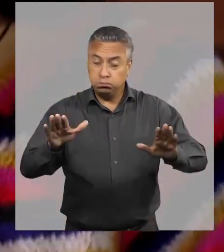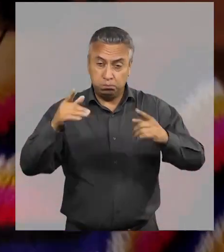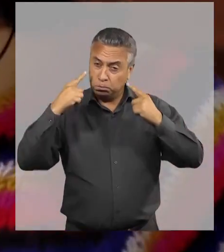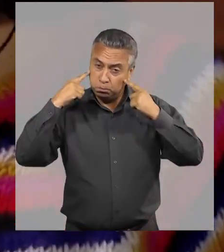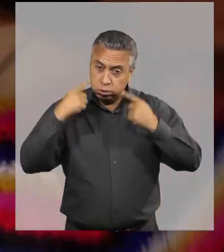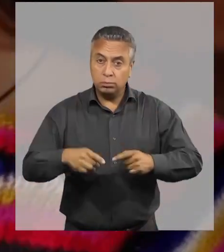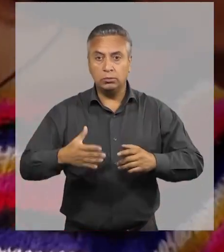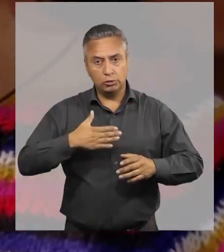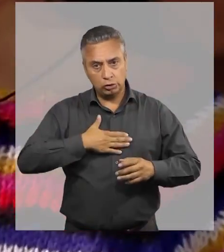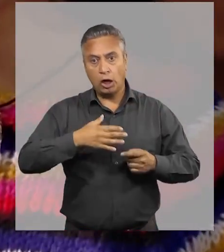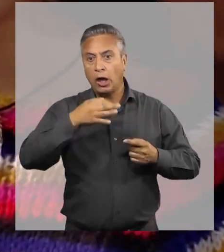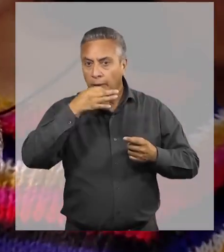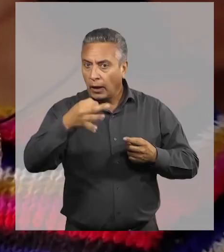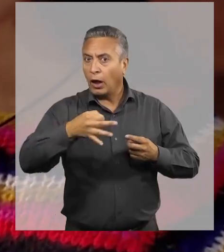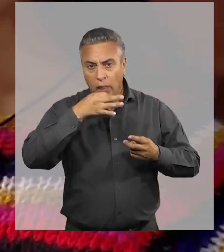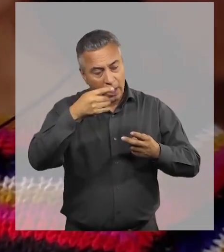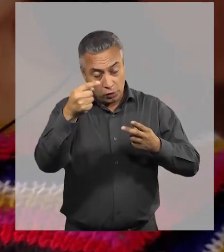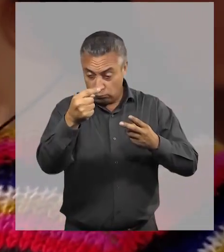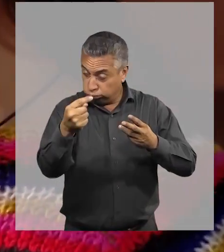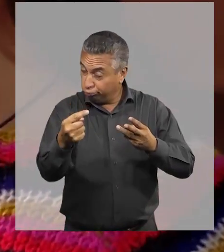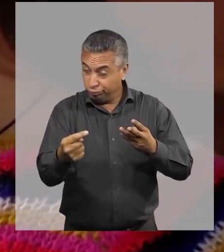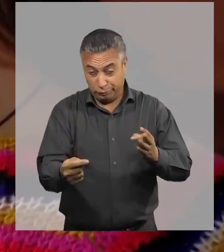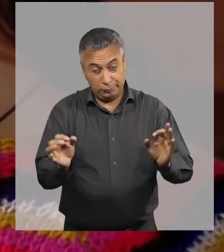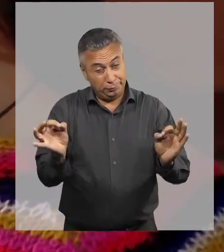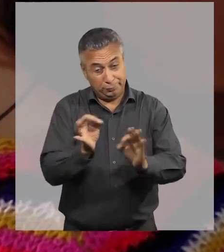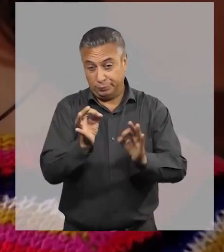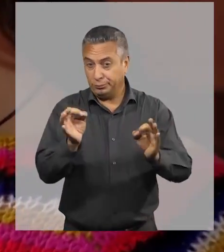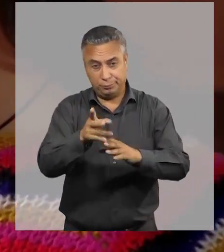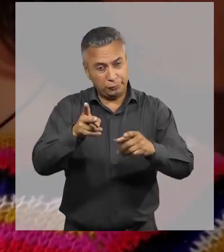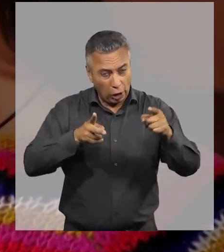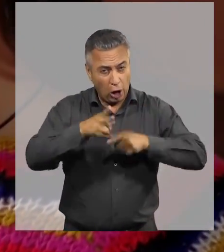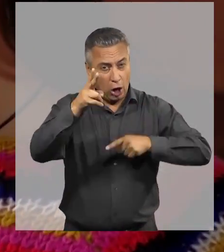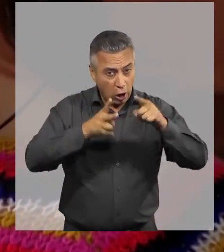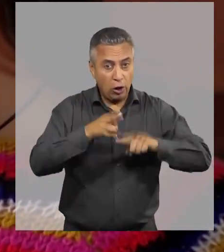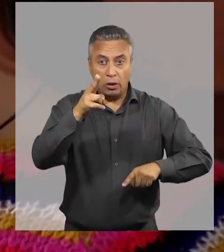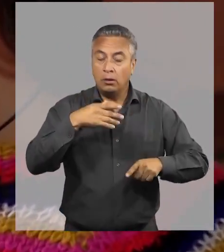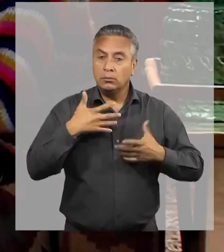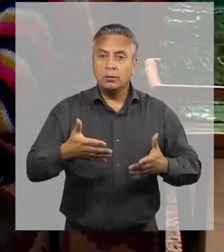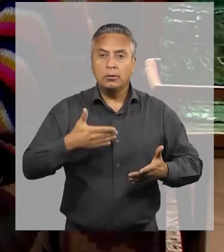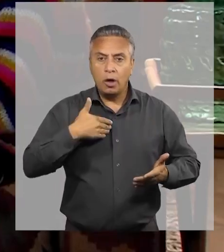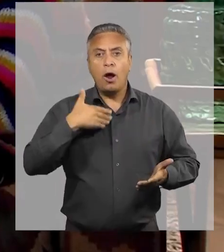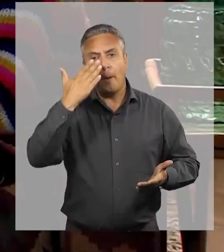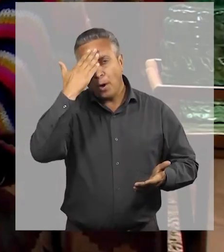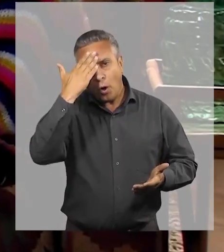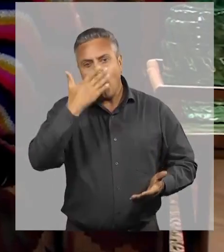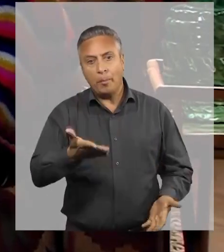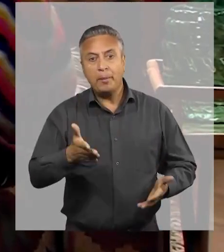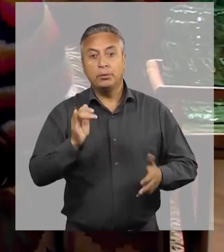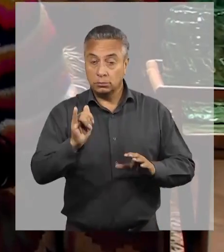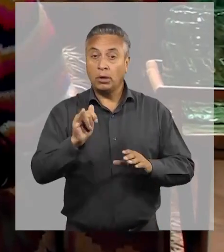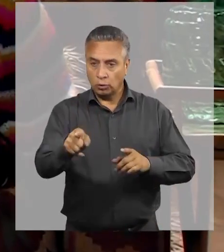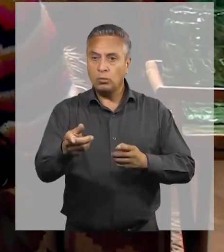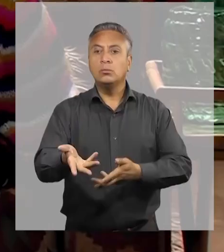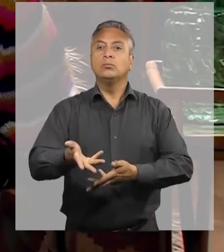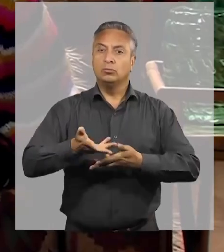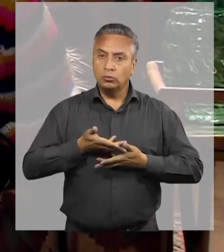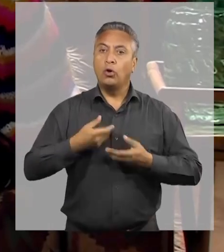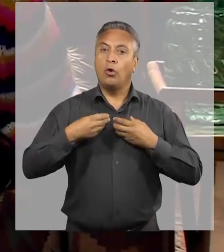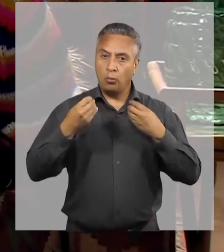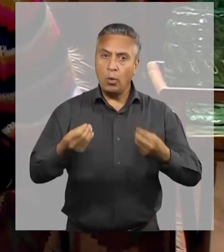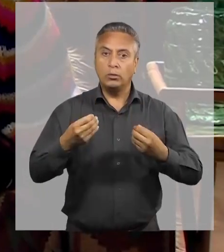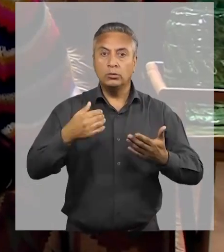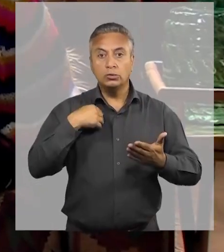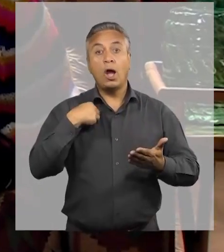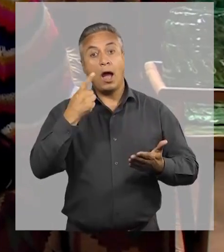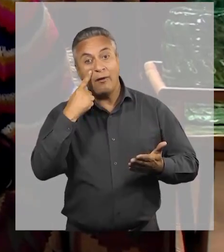¿cachai? No escucha palabras. Yo le he dicho en todos los tonos que pare con su lesión. No, no, está bien, está bien. Pero igual me preocupa, papá. Sí, ya, pero está